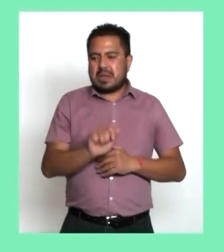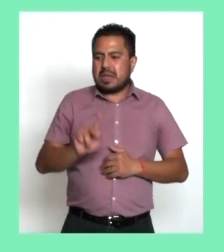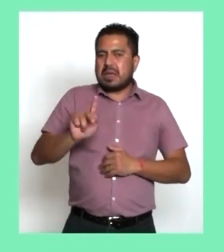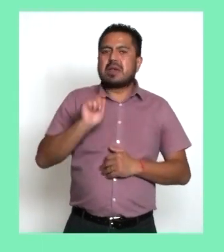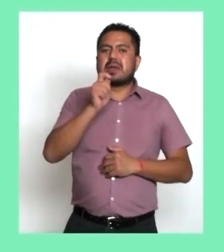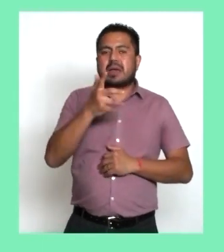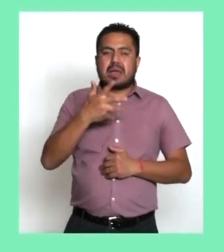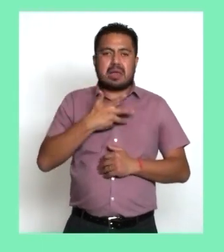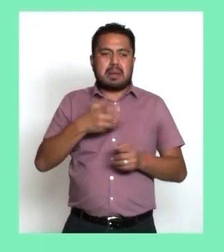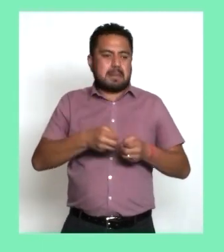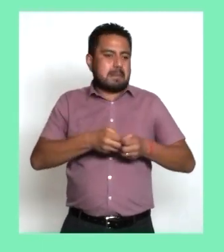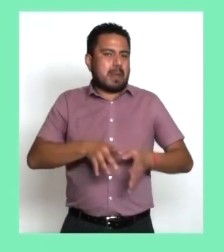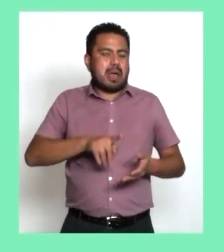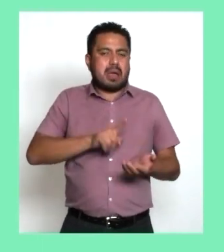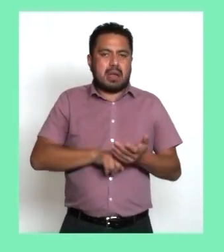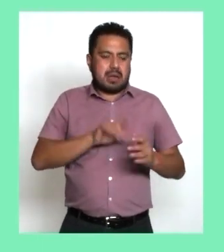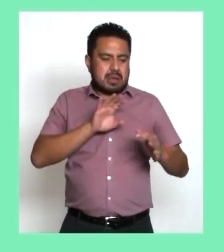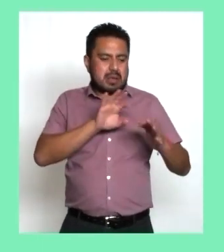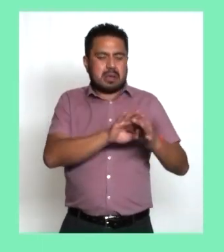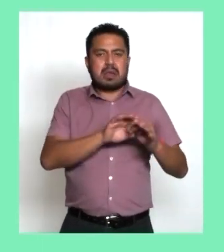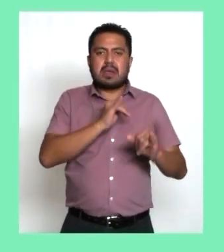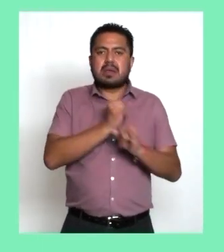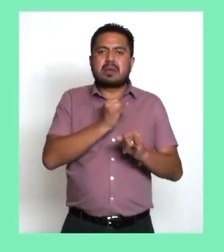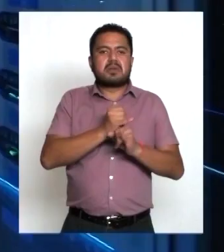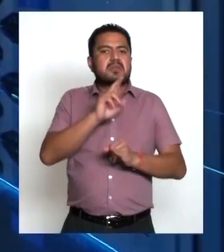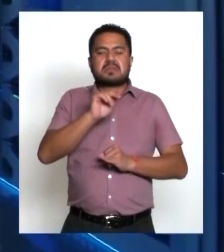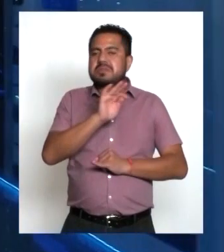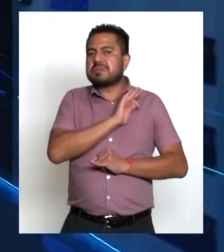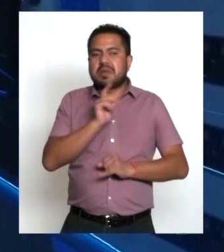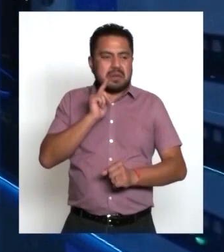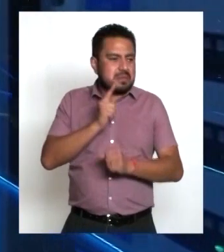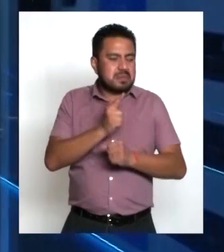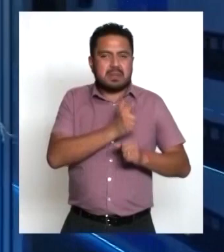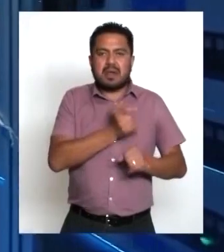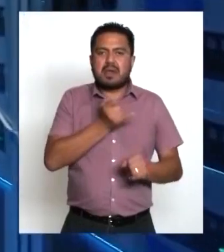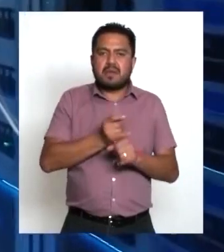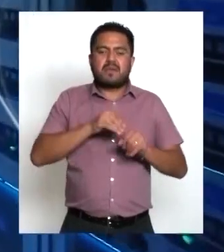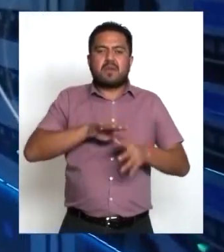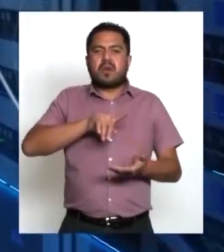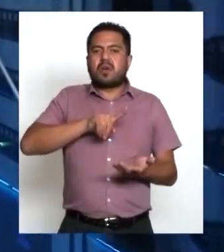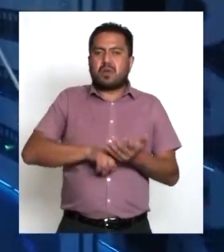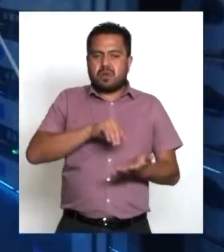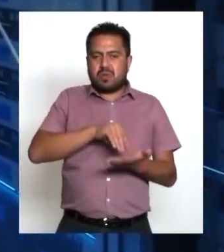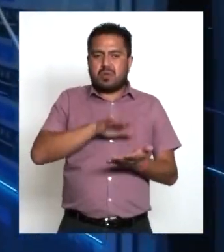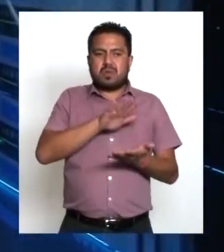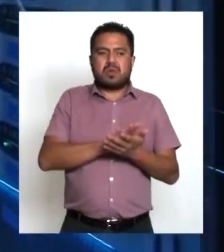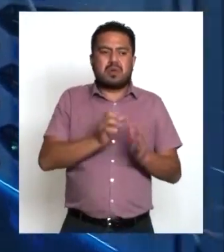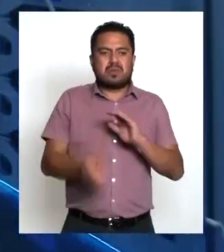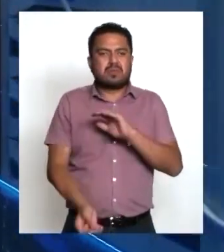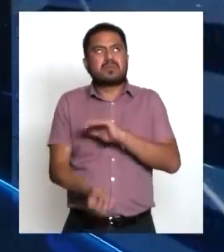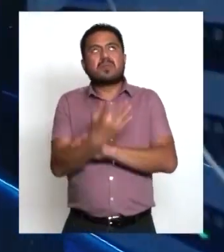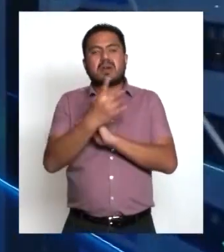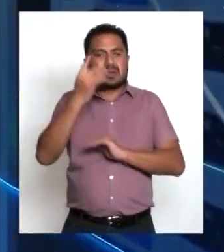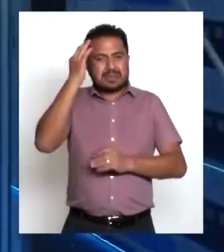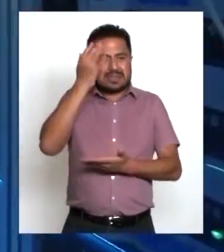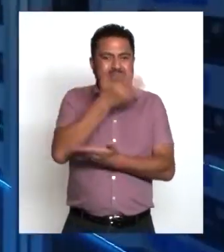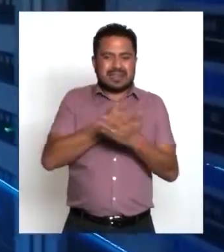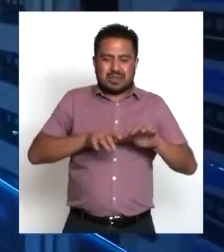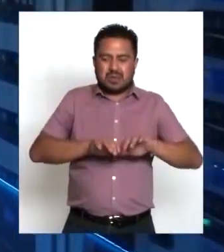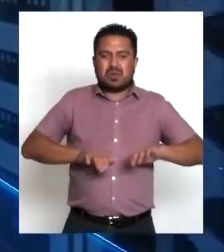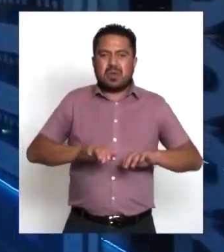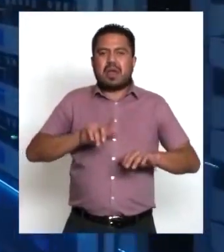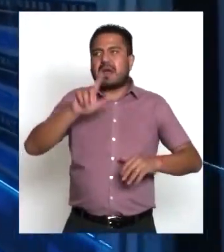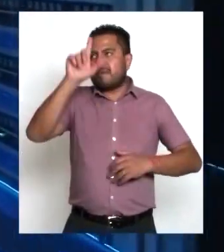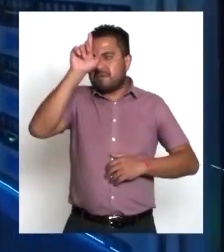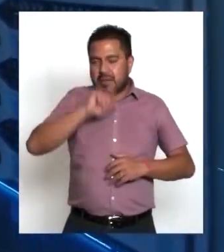si el dispositivo en el que estás pierde la conexión a Internet, no podrás ver la información almacenada allá arriba. Si el servidor